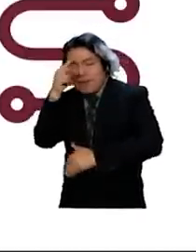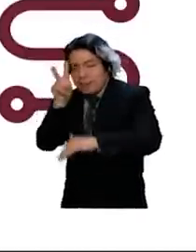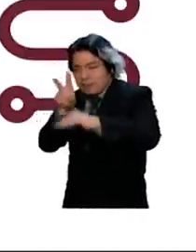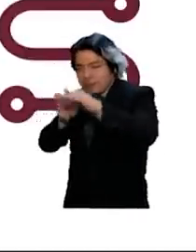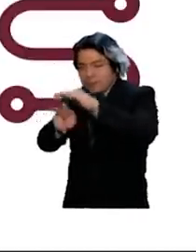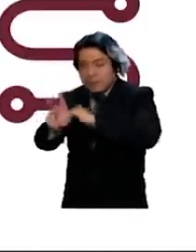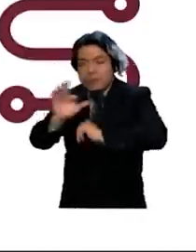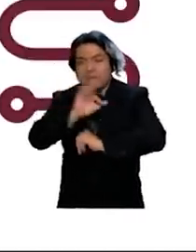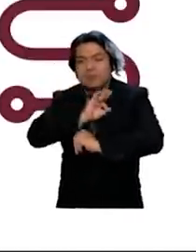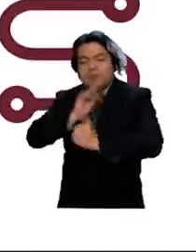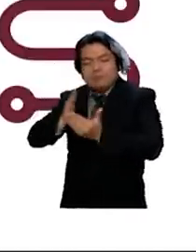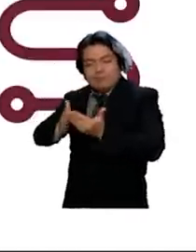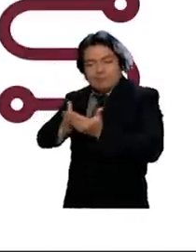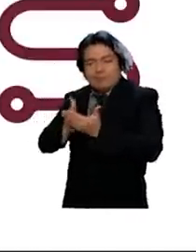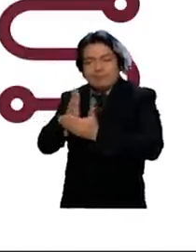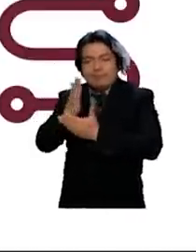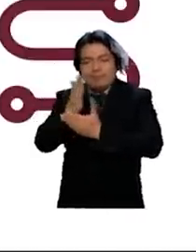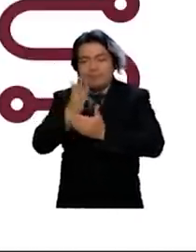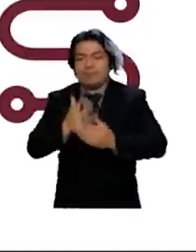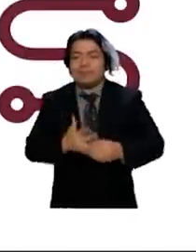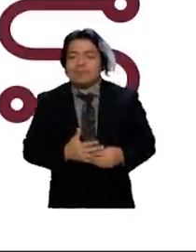Adelante.